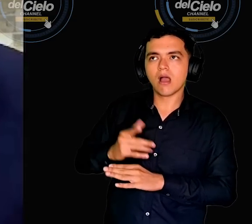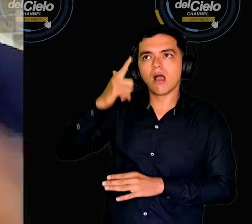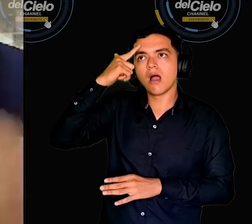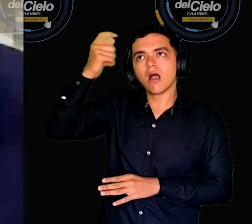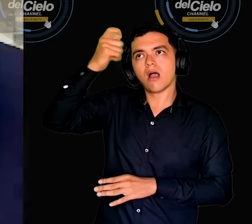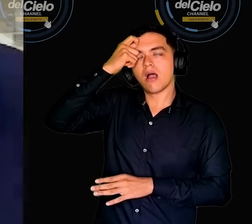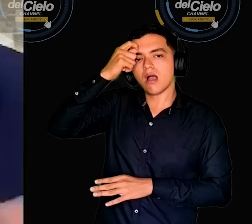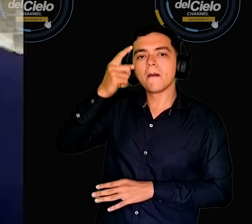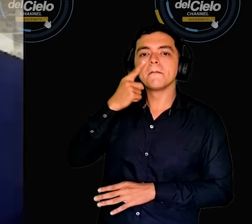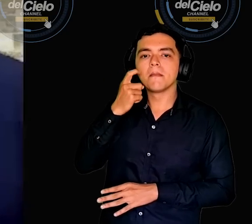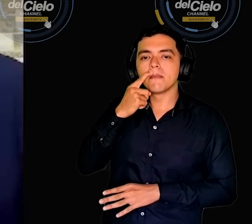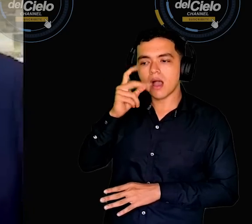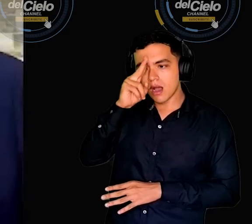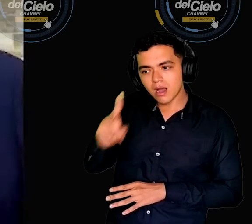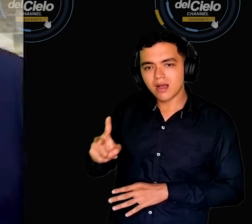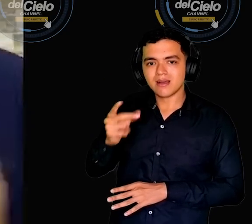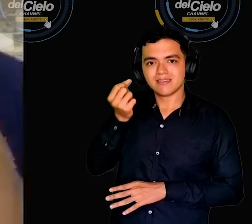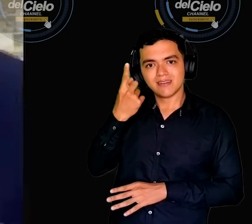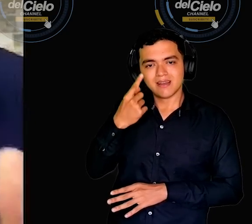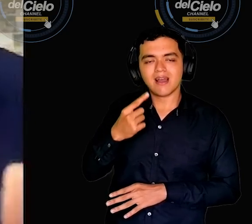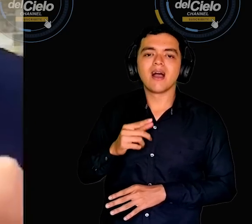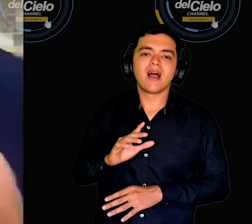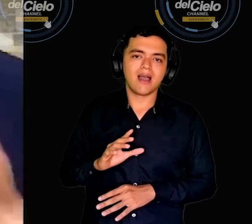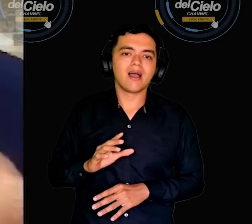su padre consiguió tener con ellos